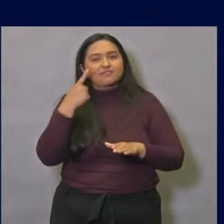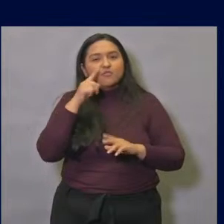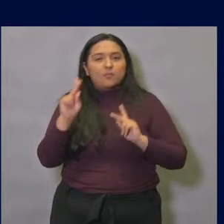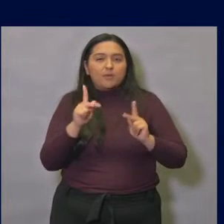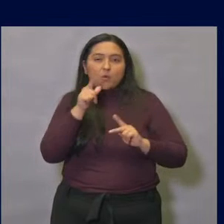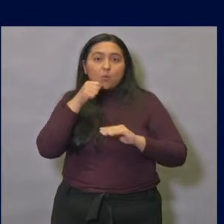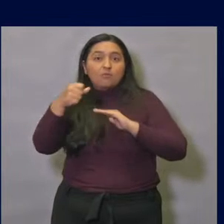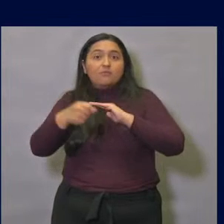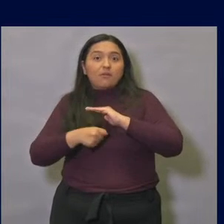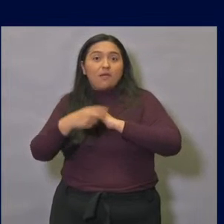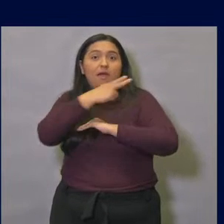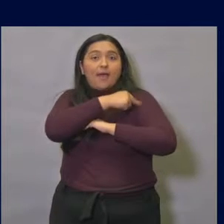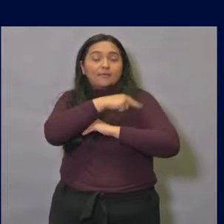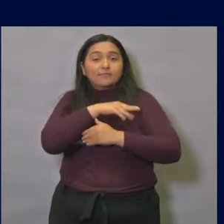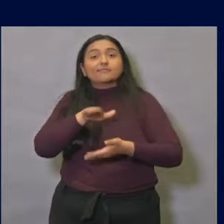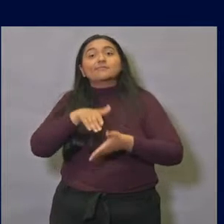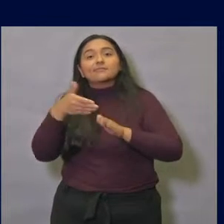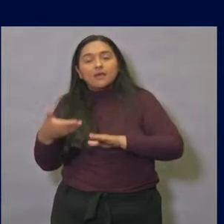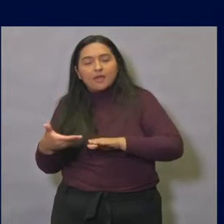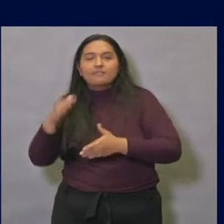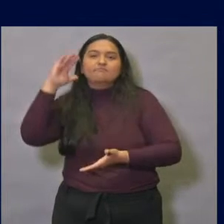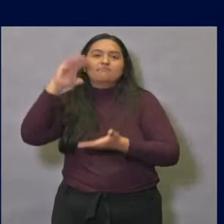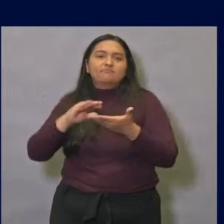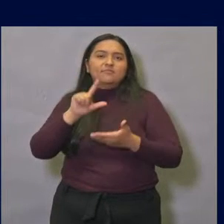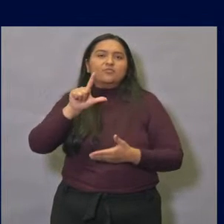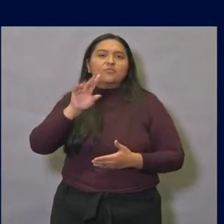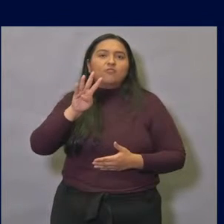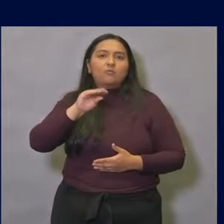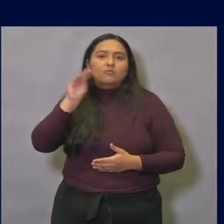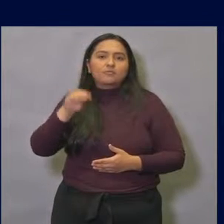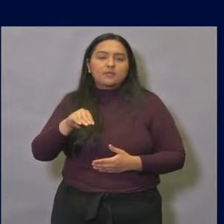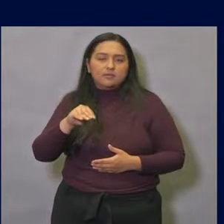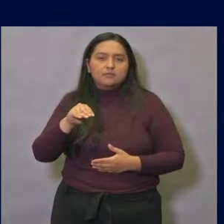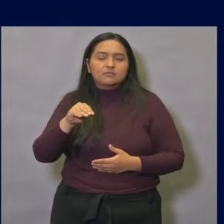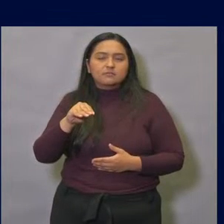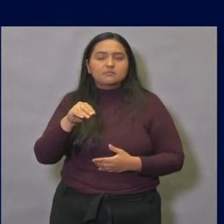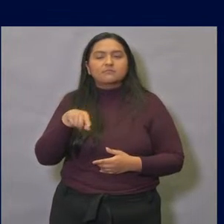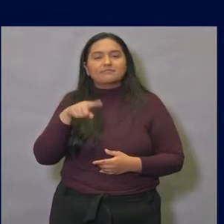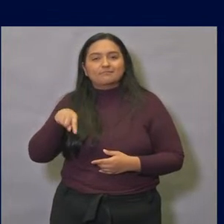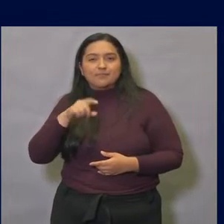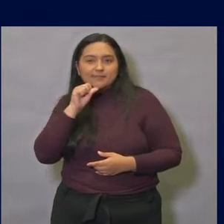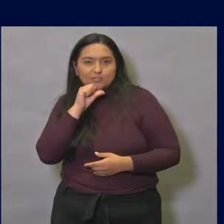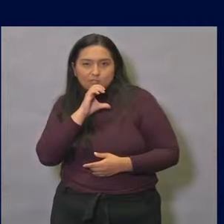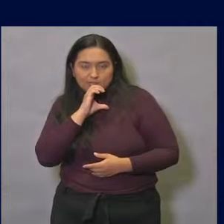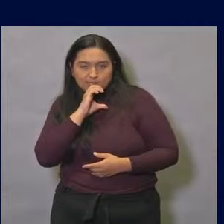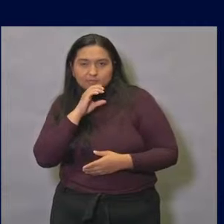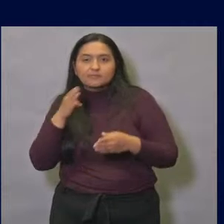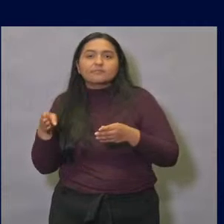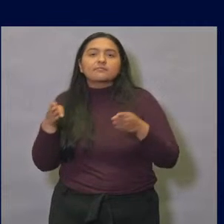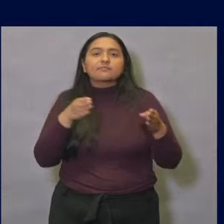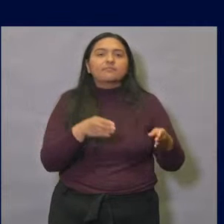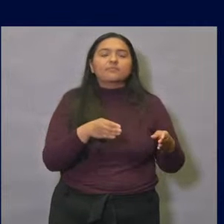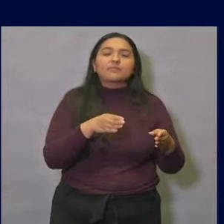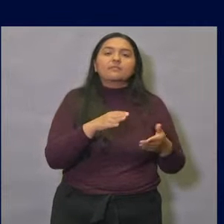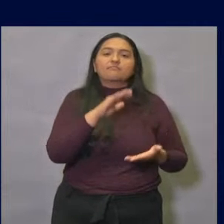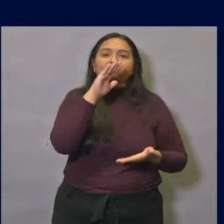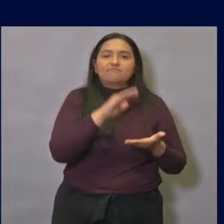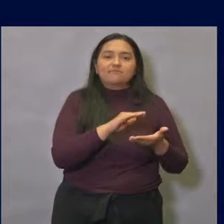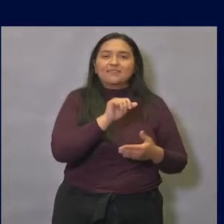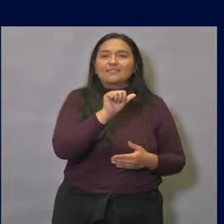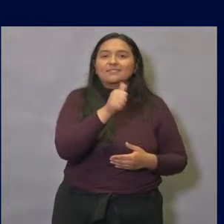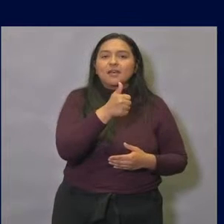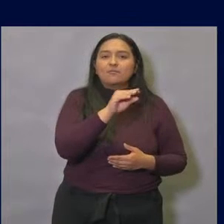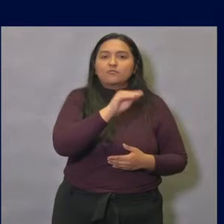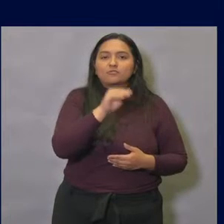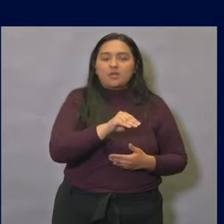intrahospitalaria ha disminuido un 24% en los adultos mayores y solo un 10% en los